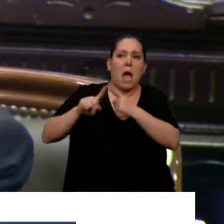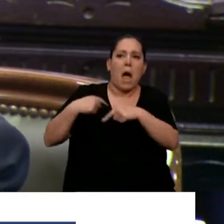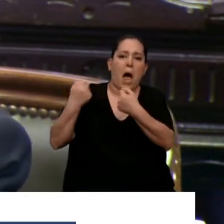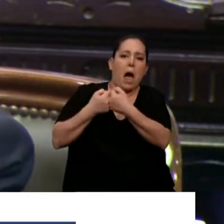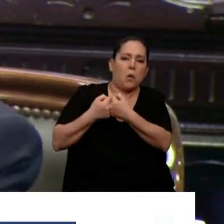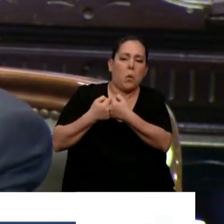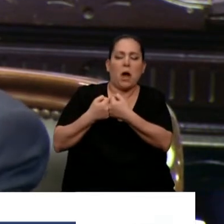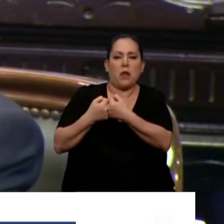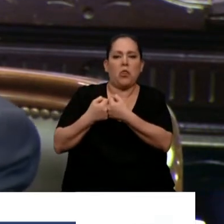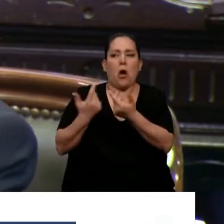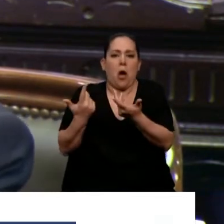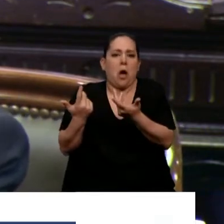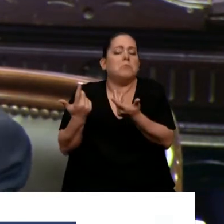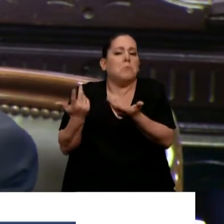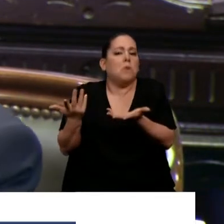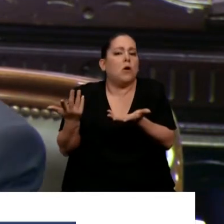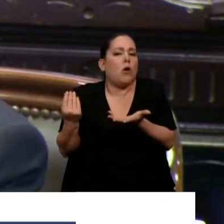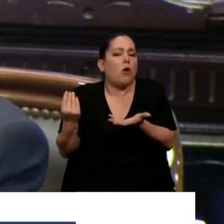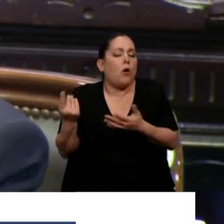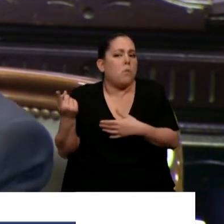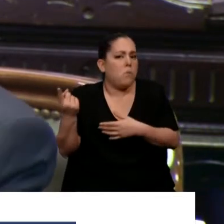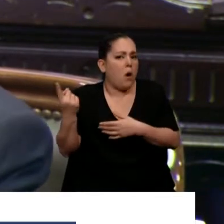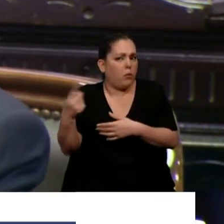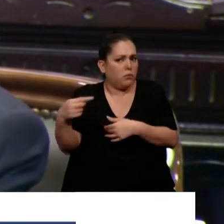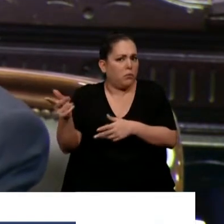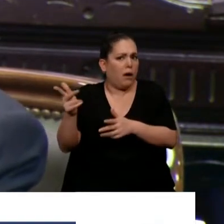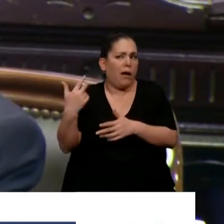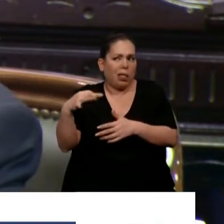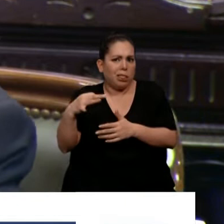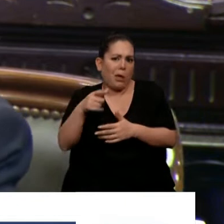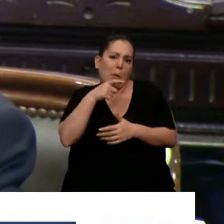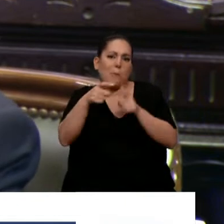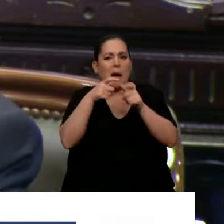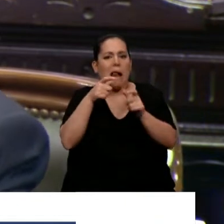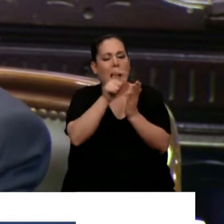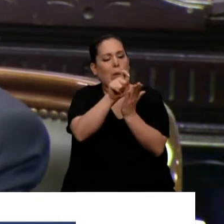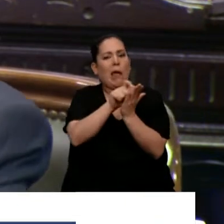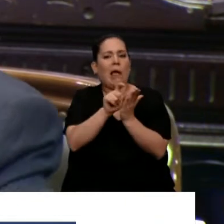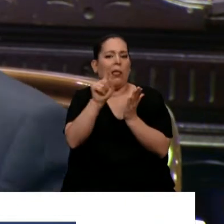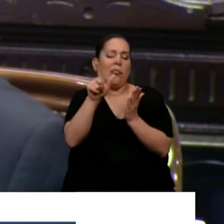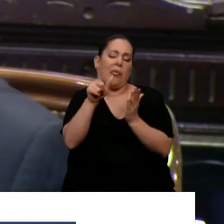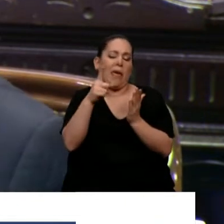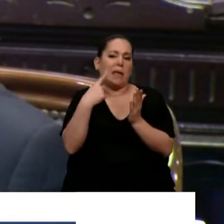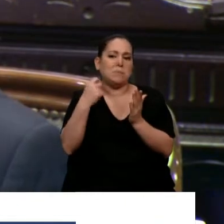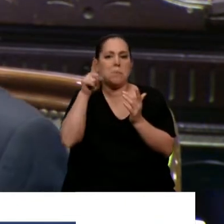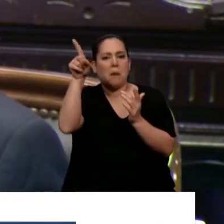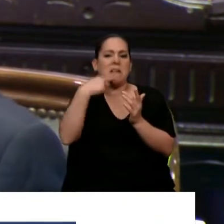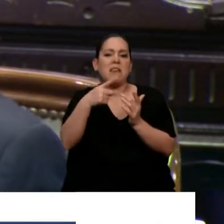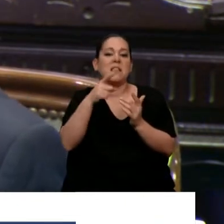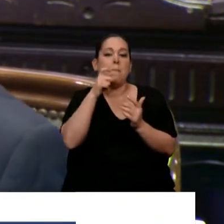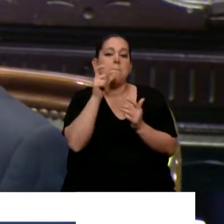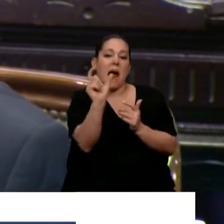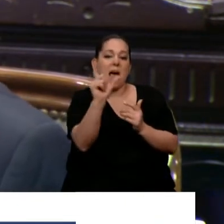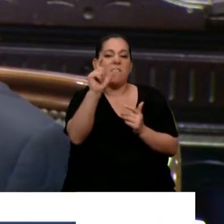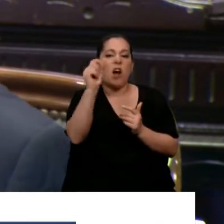que el consenso significa. Entonces tenemos que reescribir el diccionario de la Real Academia Española, que dice que consenso es